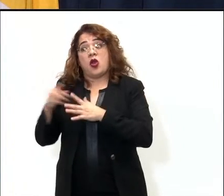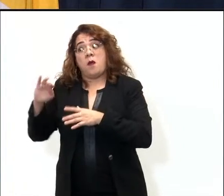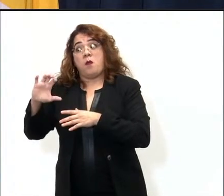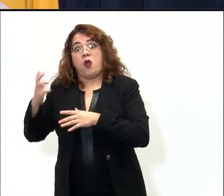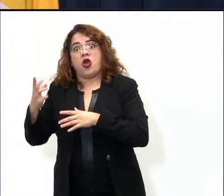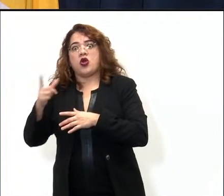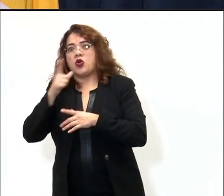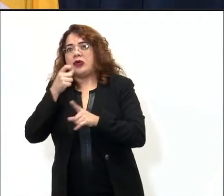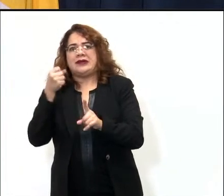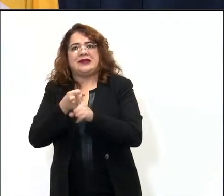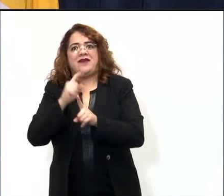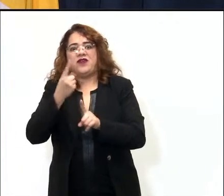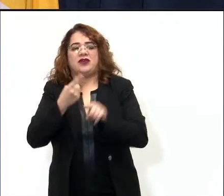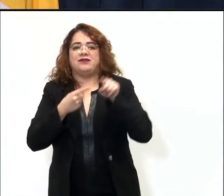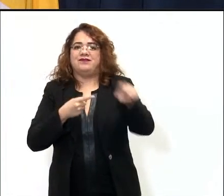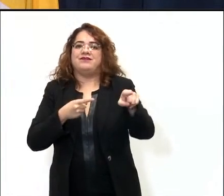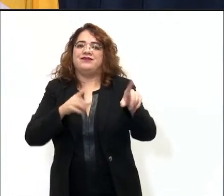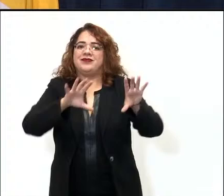total de